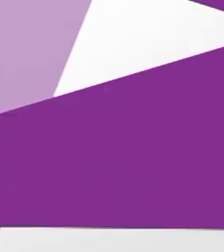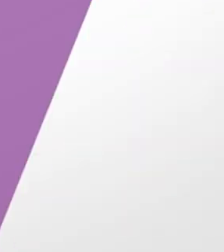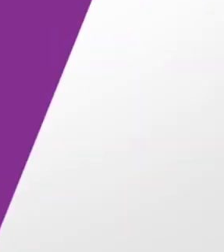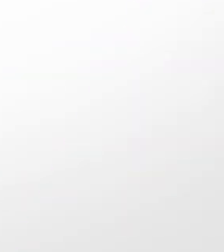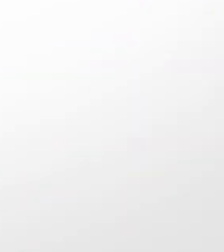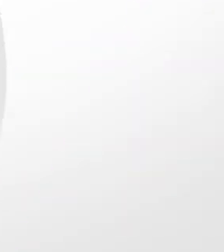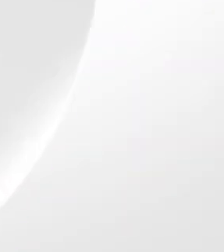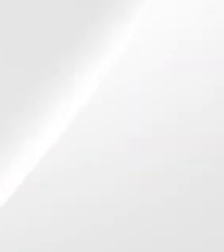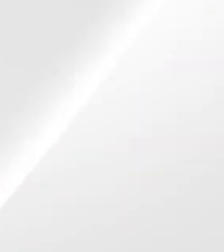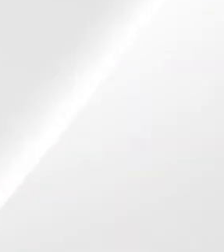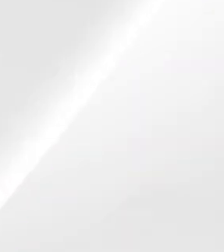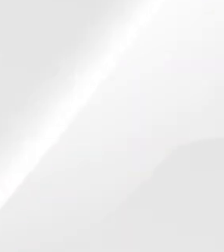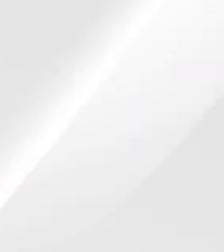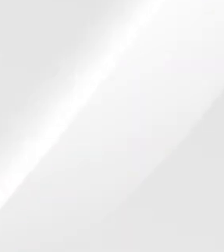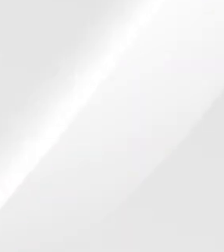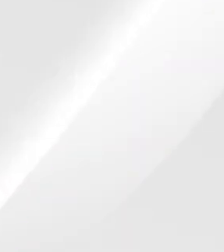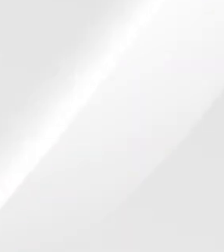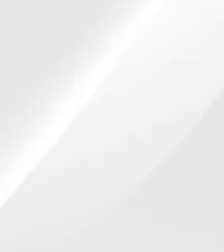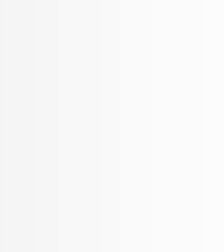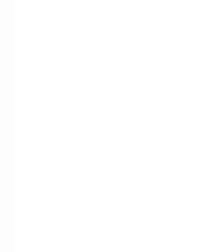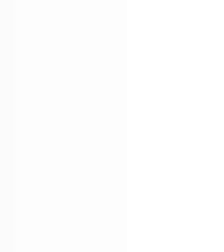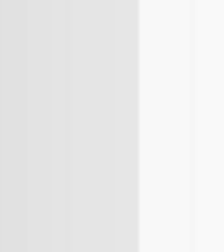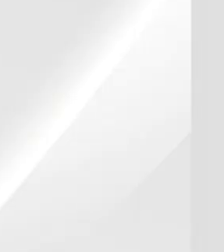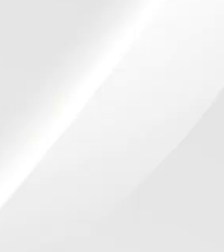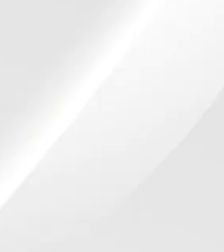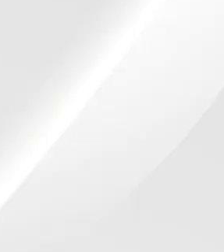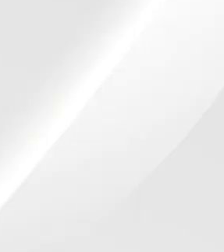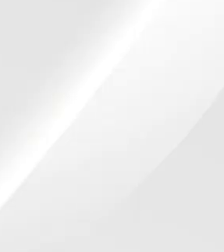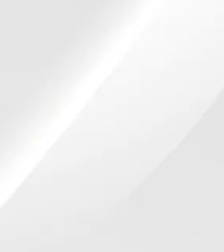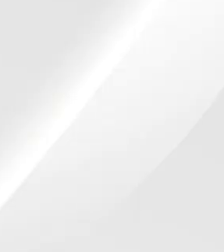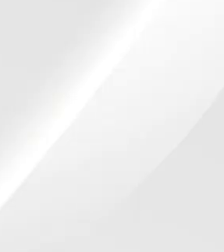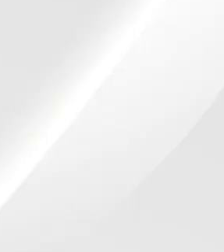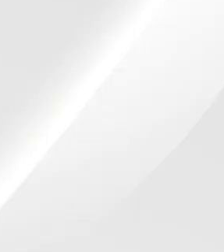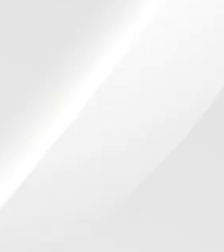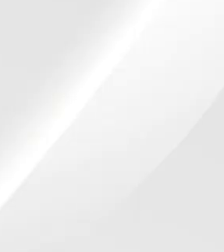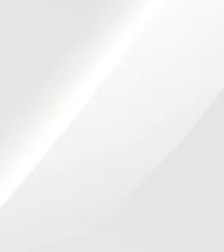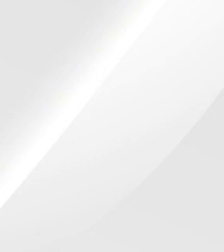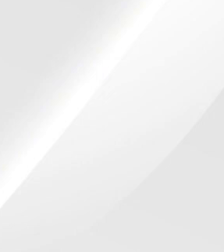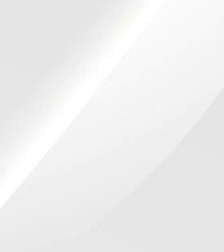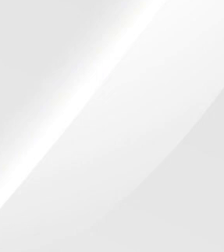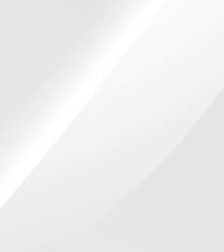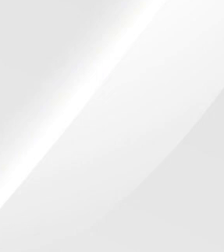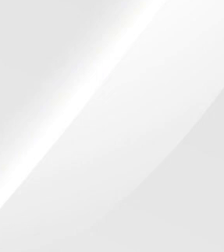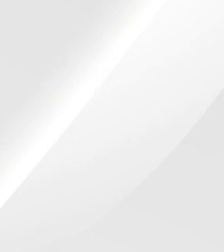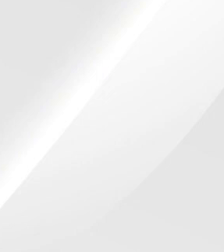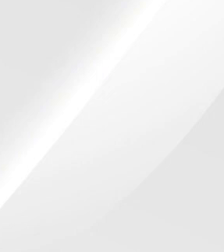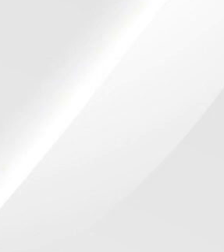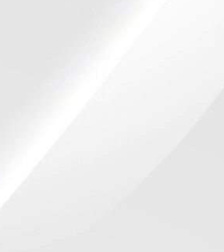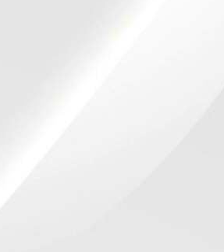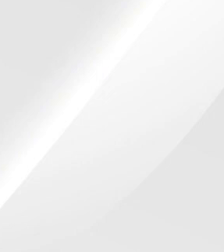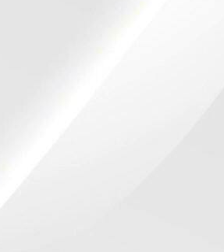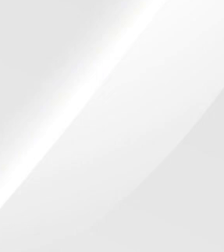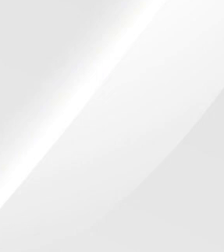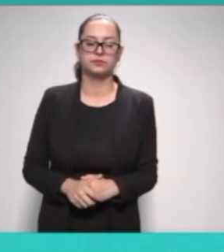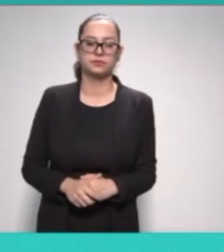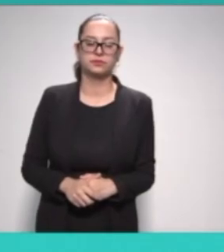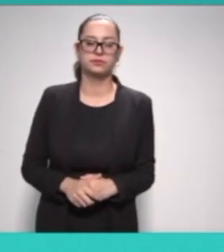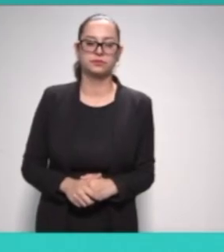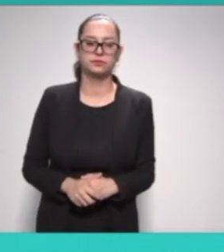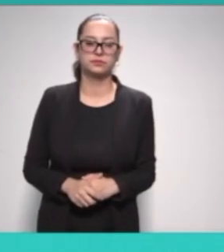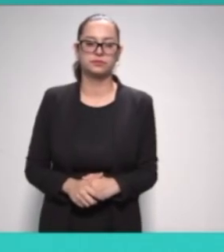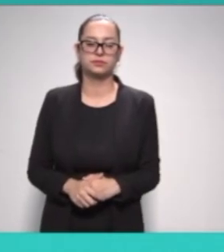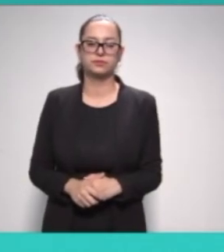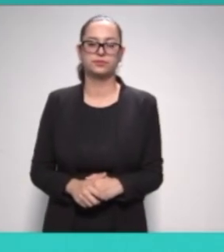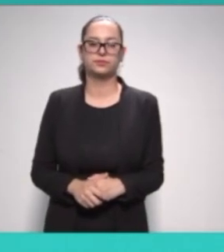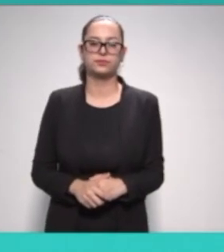el instituto nacional de transparencia y acceso a la información y selección de datos personales la